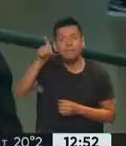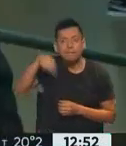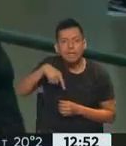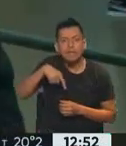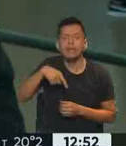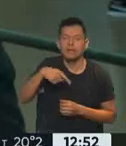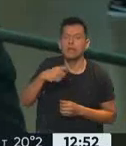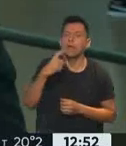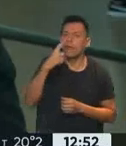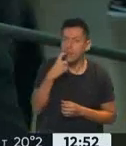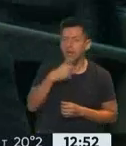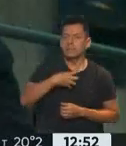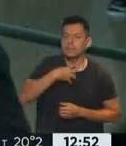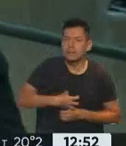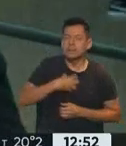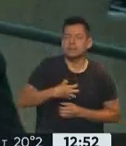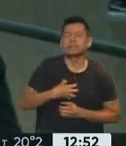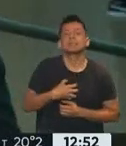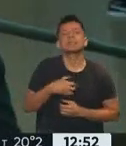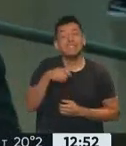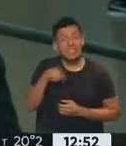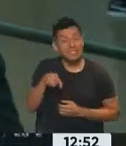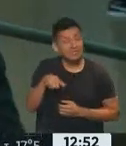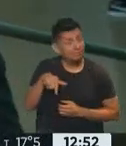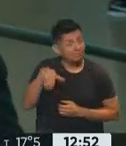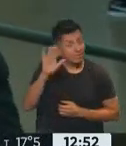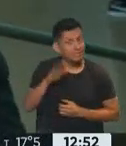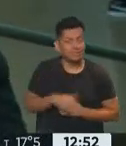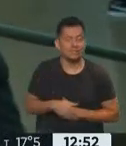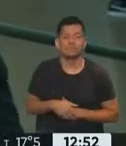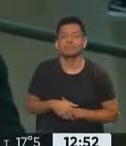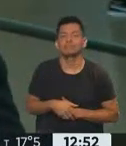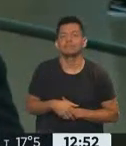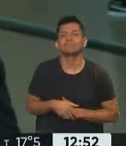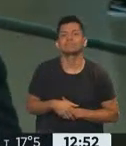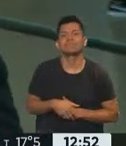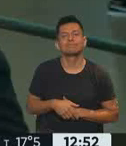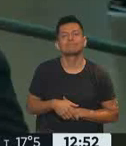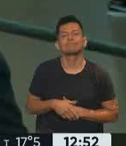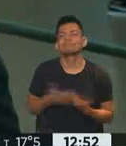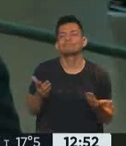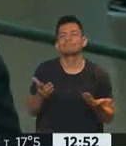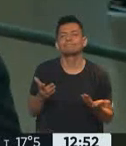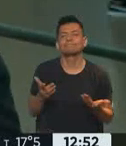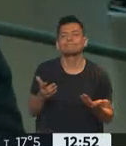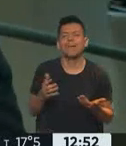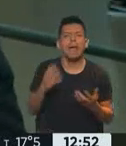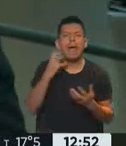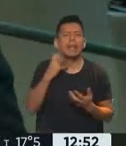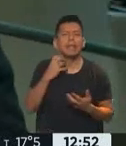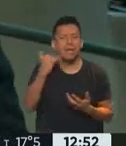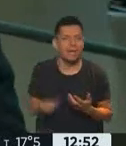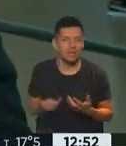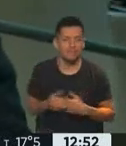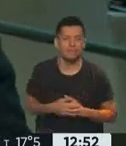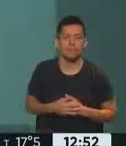de asma. Entonces, eso sobre todo los que tienen un trasfondo atópico o alérgico. Pero